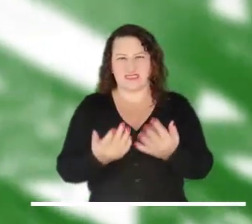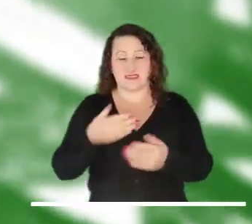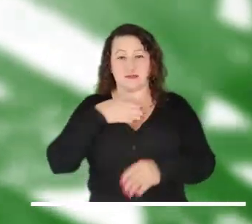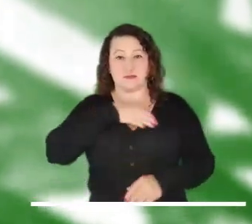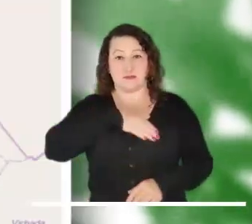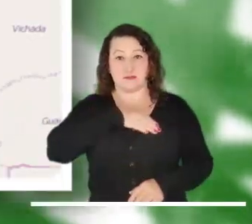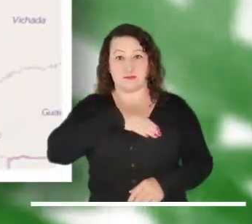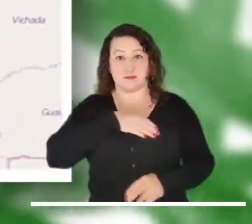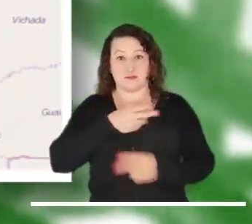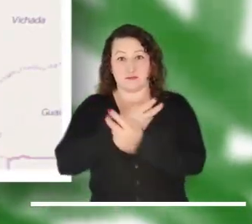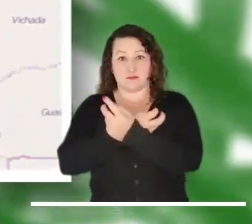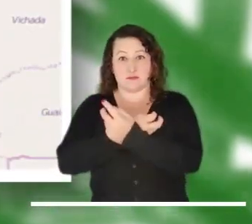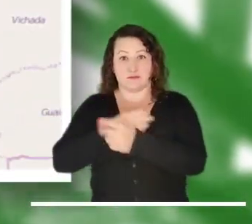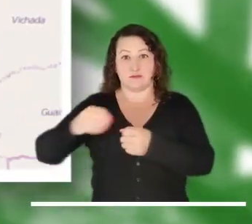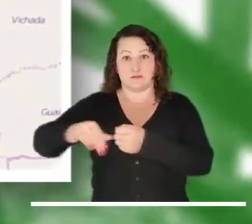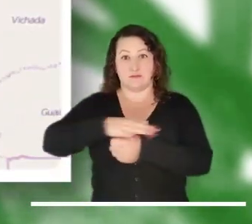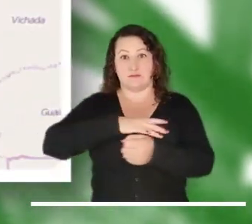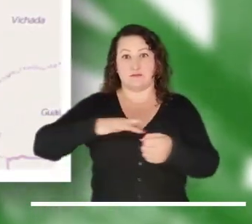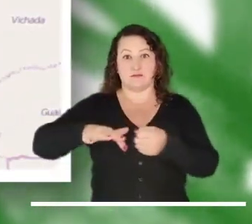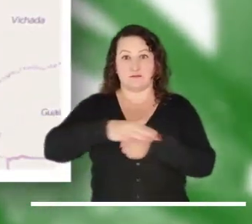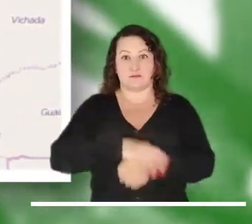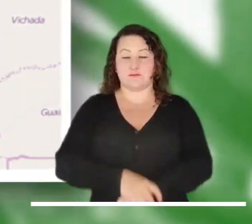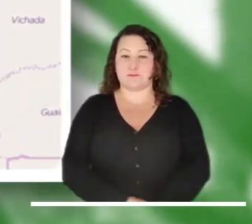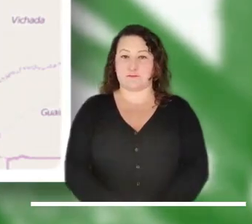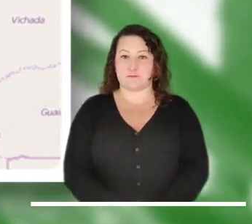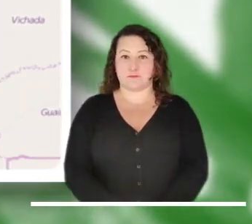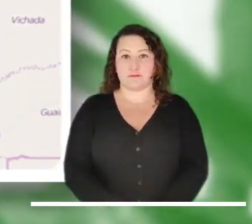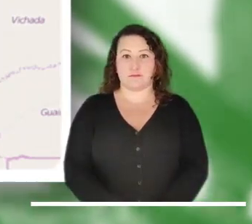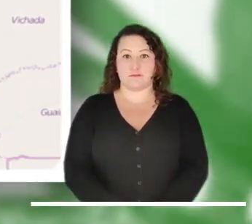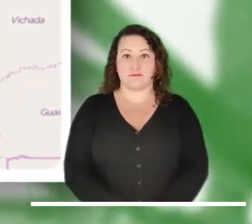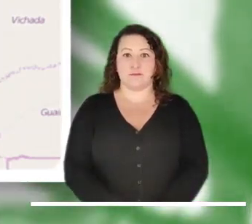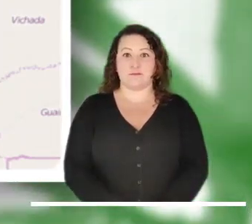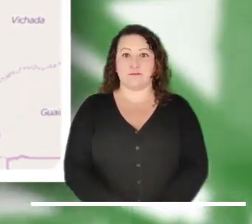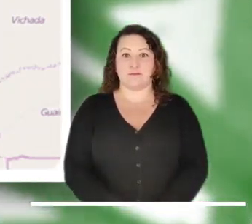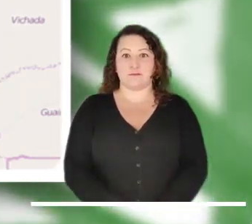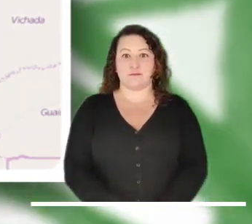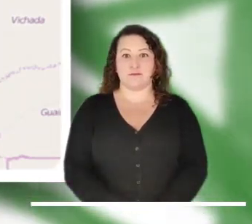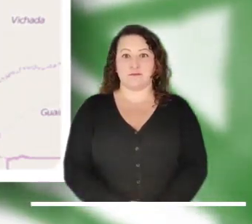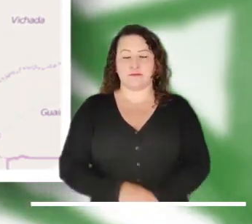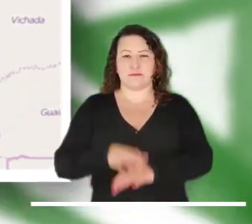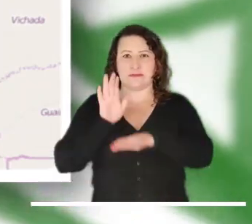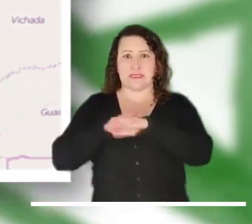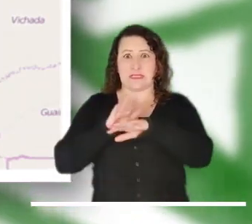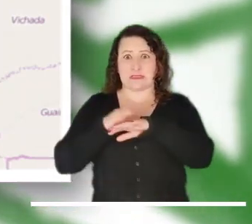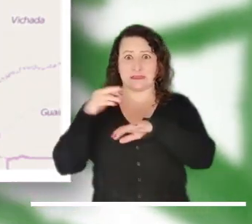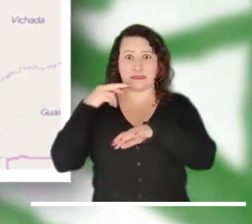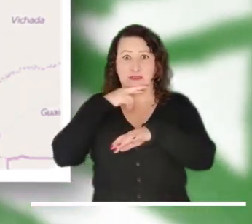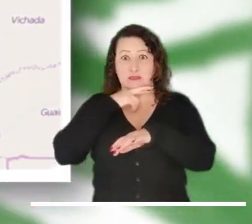Alerta naranja por probabilidad de incendios en Bolívar, Huila y Cundinamarca.